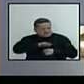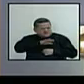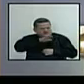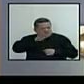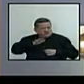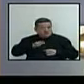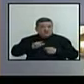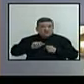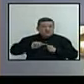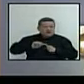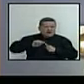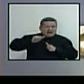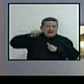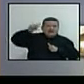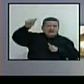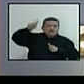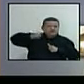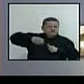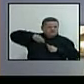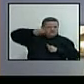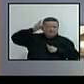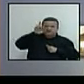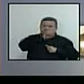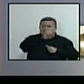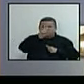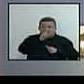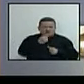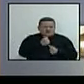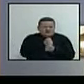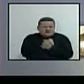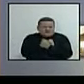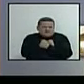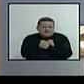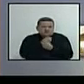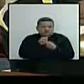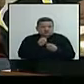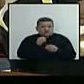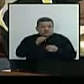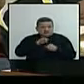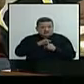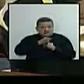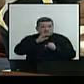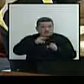alejes lejos de tu rostro. No me quites tu santo espíritu.